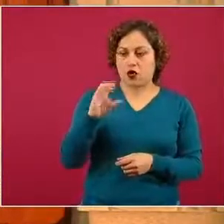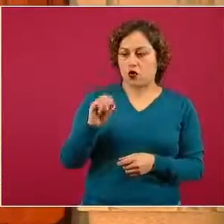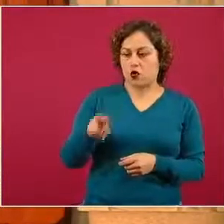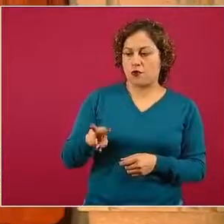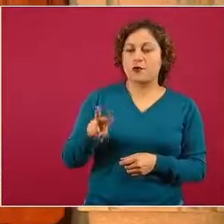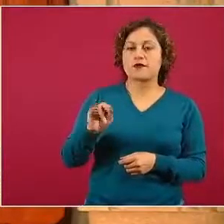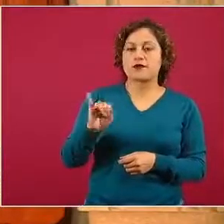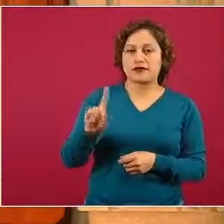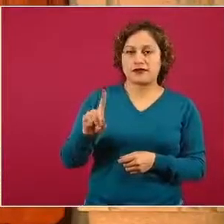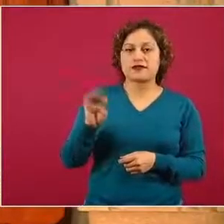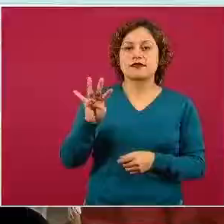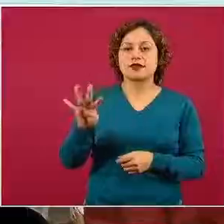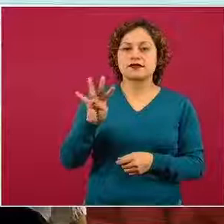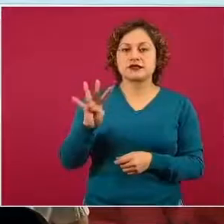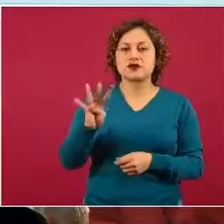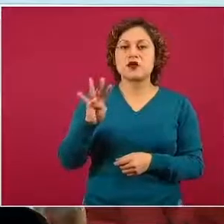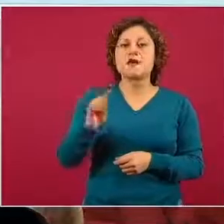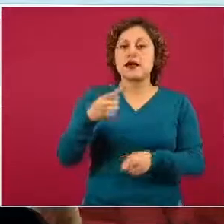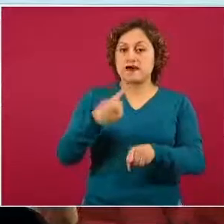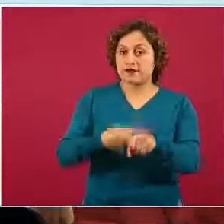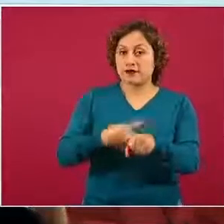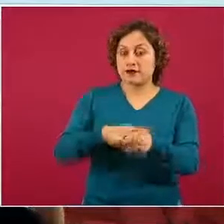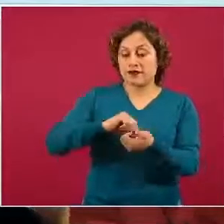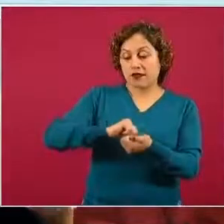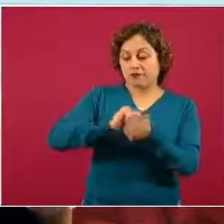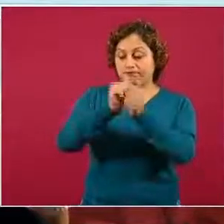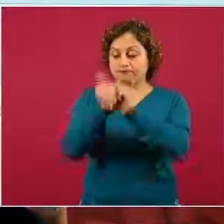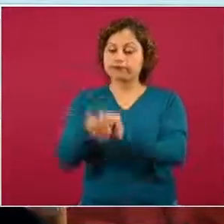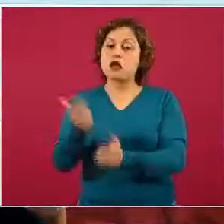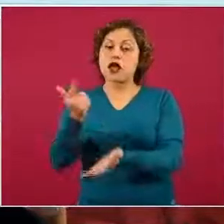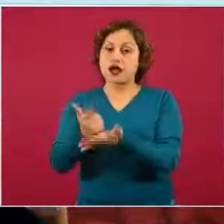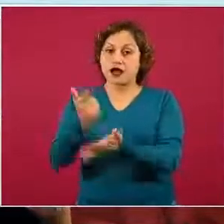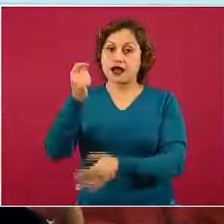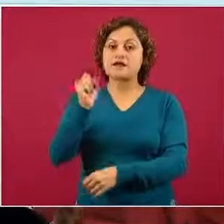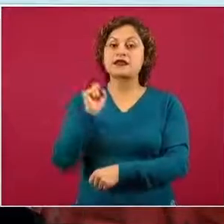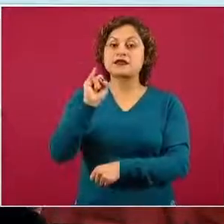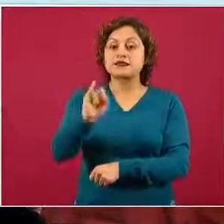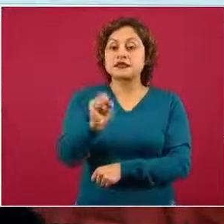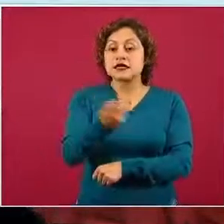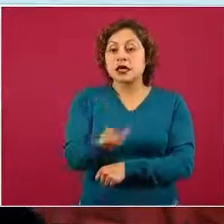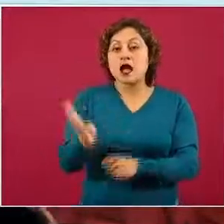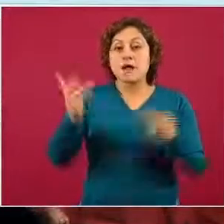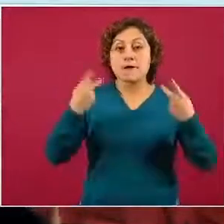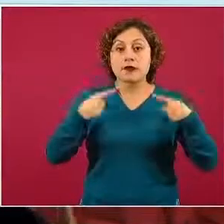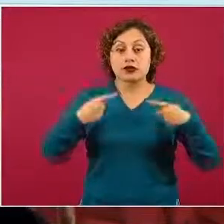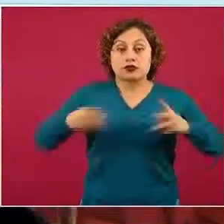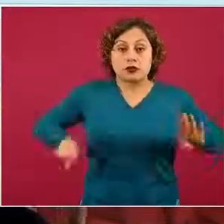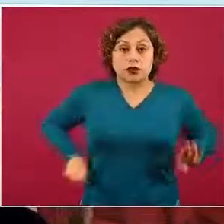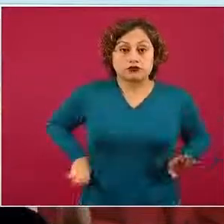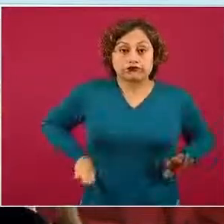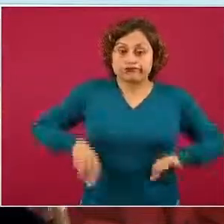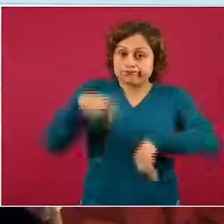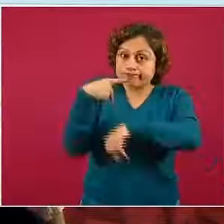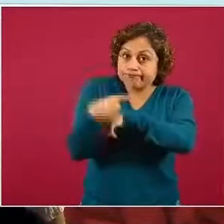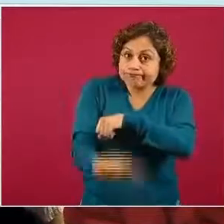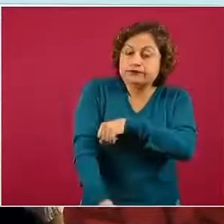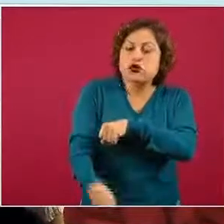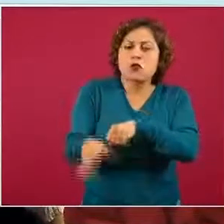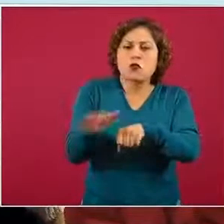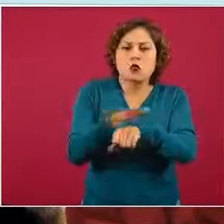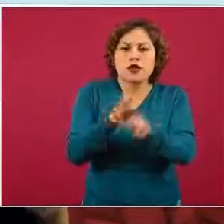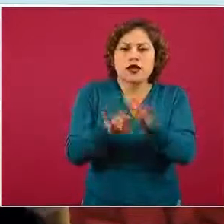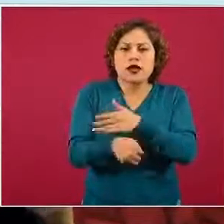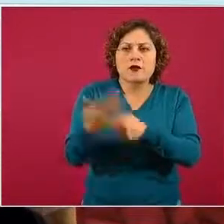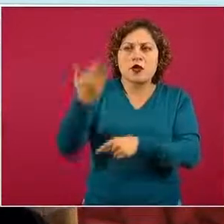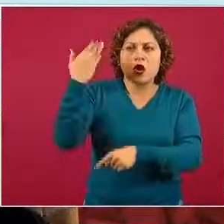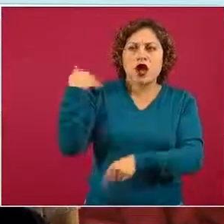enfermedad grave, sobre todo en población vulnerable, en estas personas que tienen factores de riesgo, comorbilidades, que en